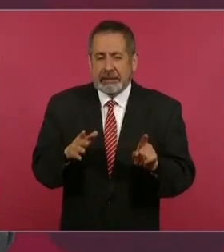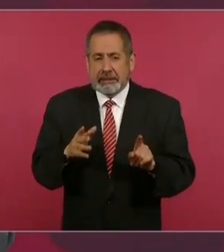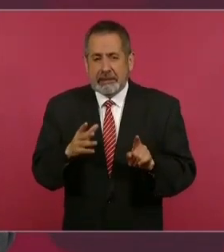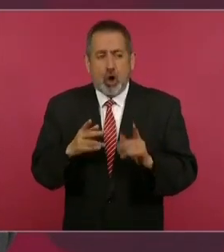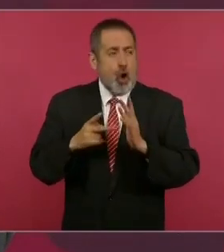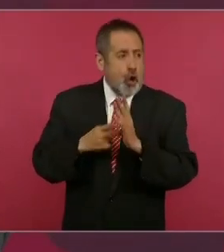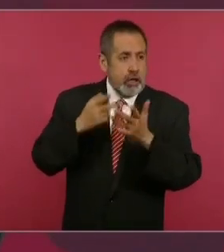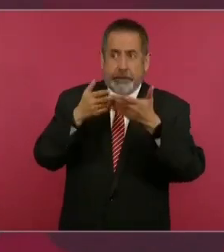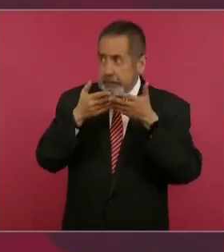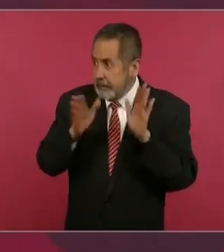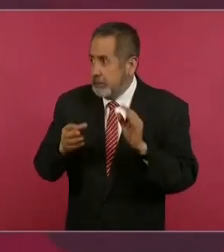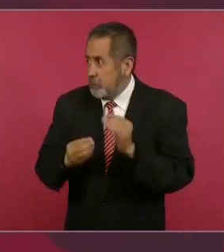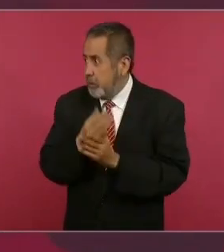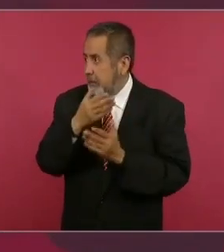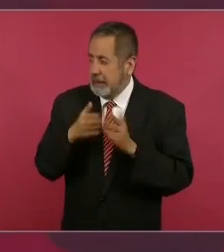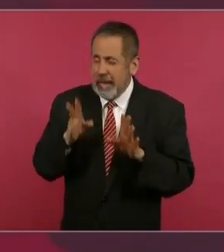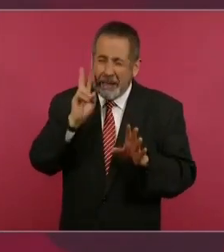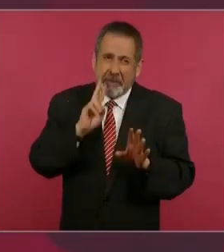reestrenen